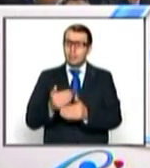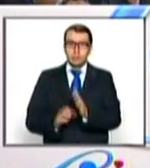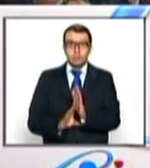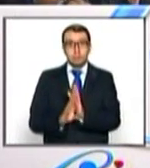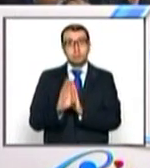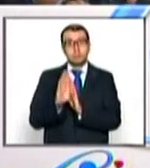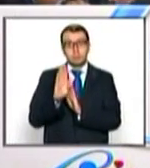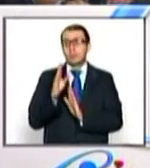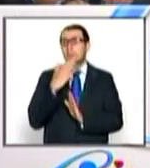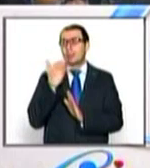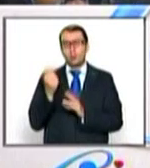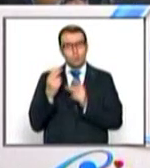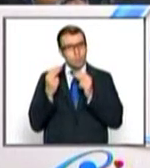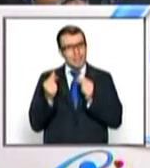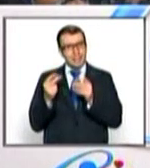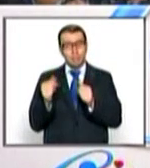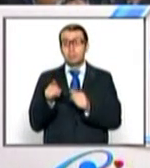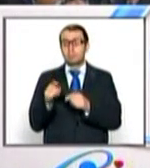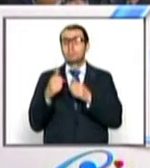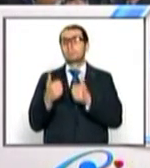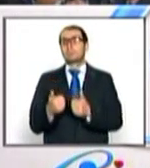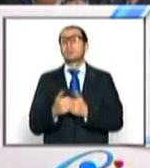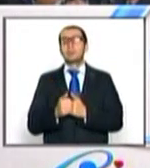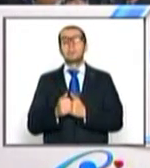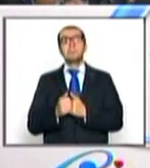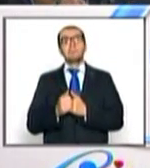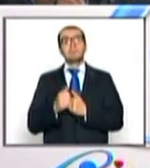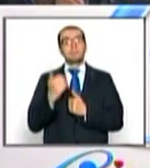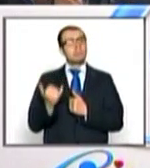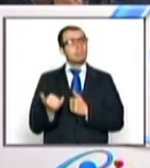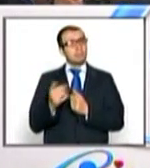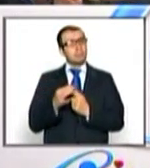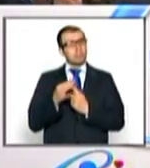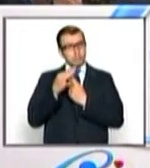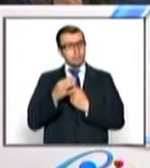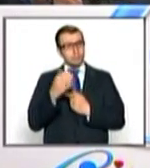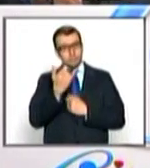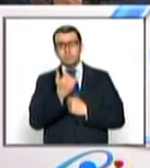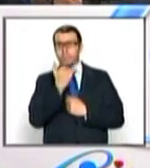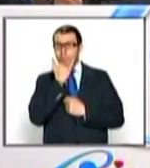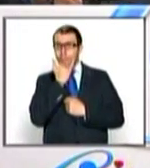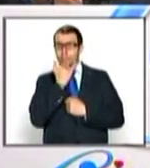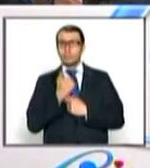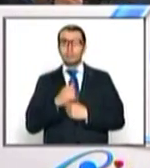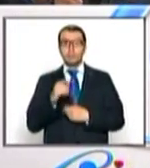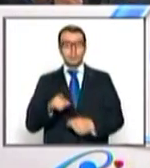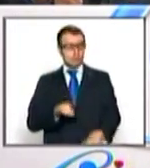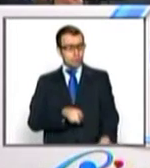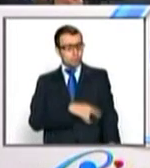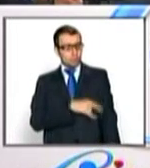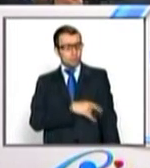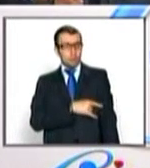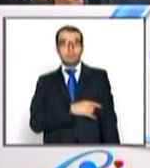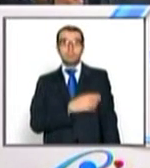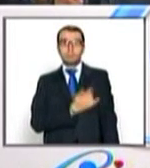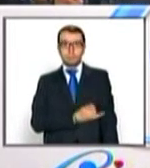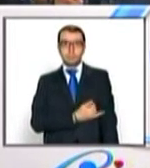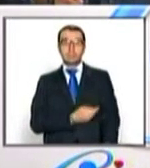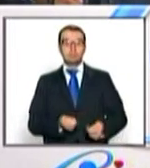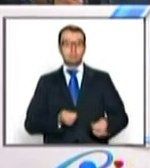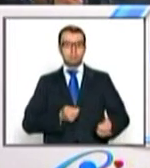más efectiva. La ventaja de un suero es de que colocamos el medicamento directamente y por lo tanto el efecto del mismo